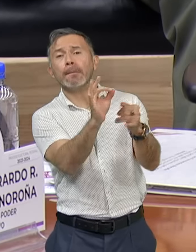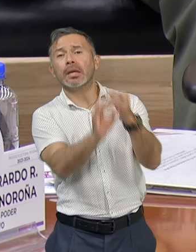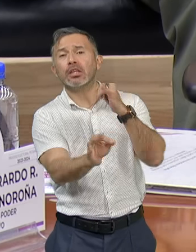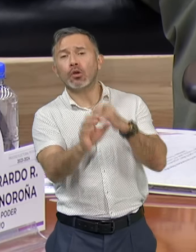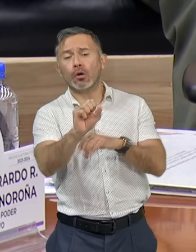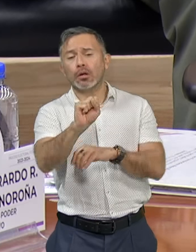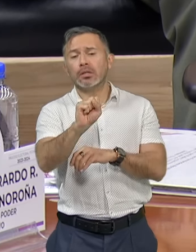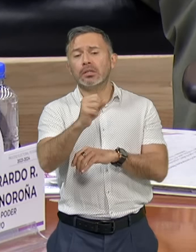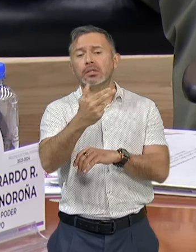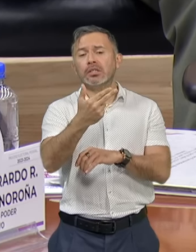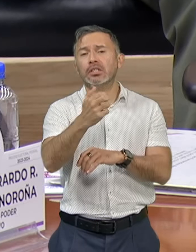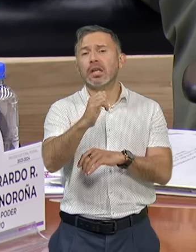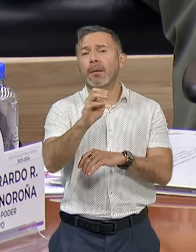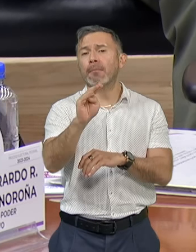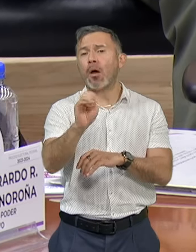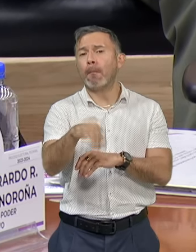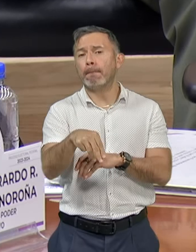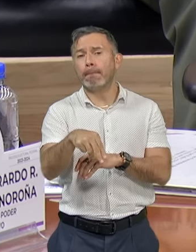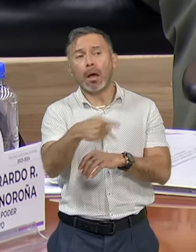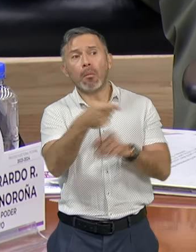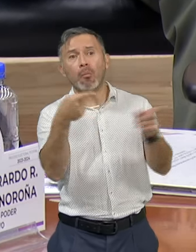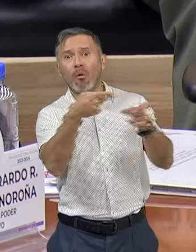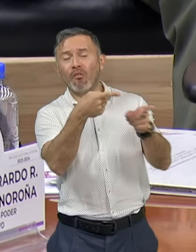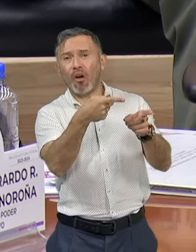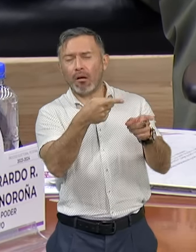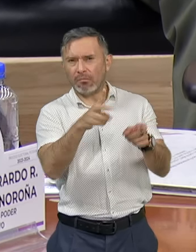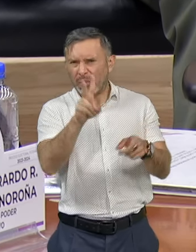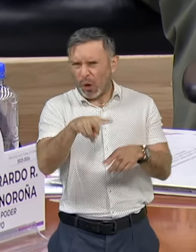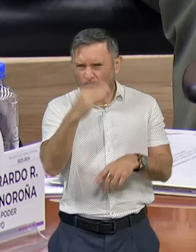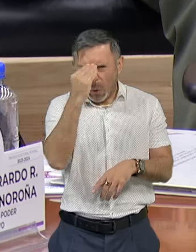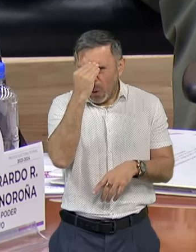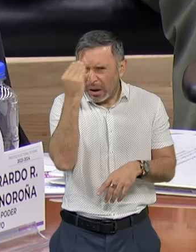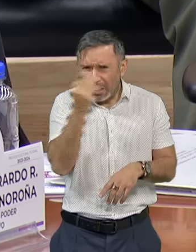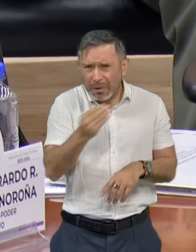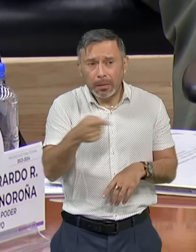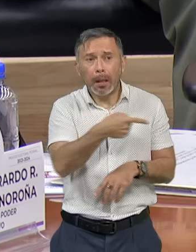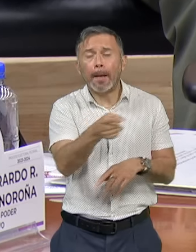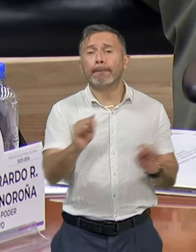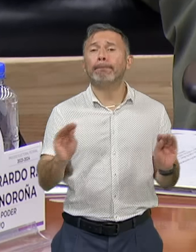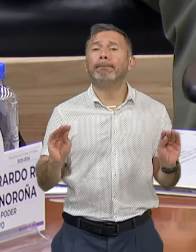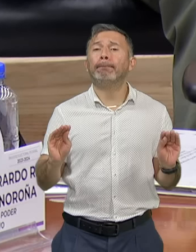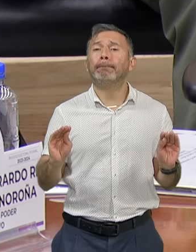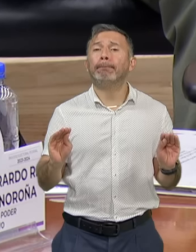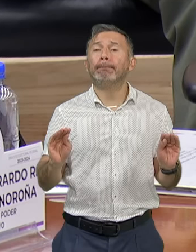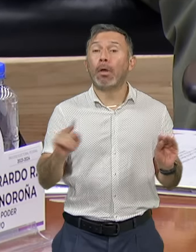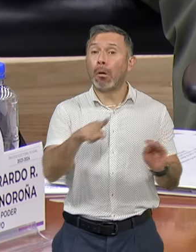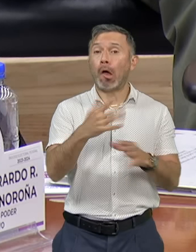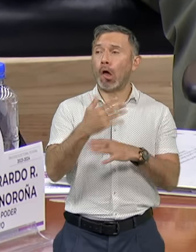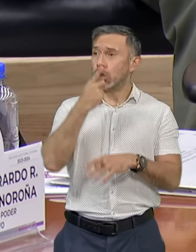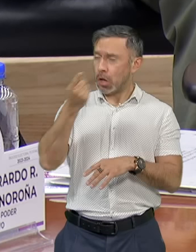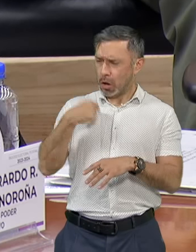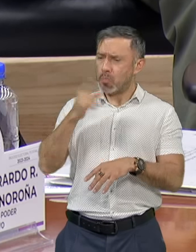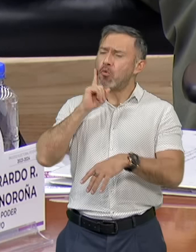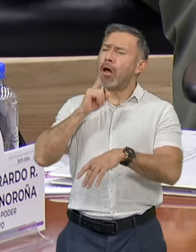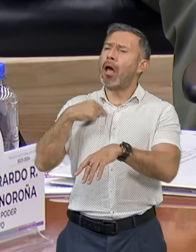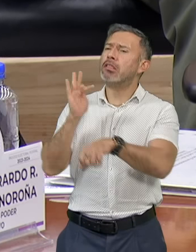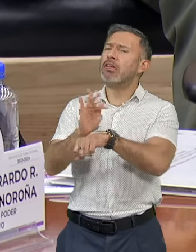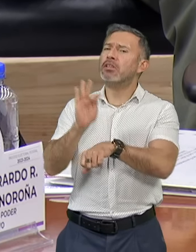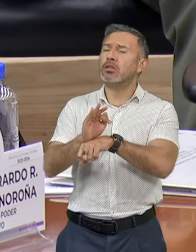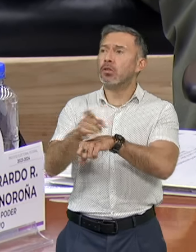shb terribles nadie de ellos le dijo nada Ninguno de los que aquí dicen defender a las mujeres le dijo